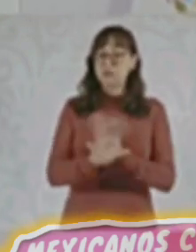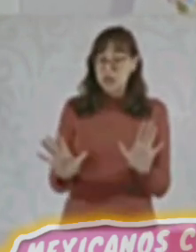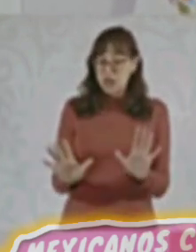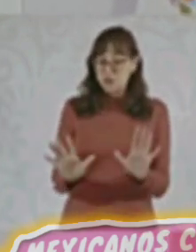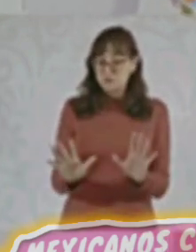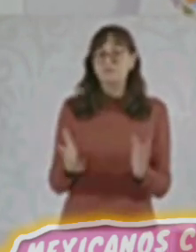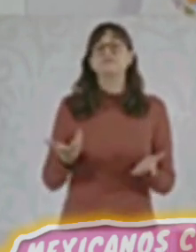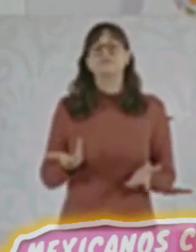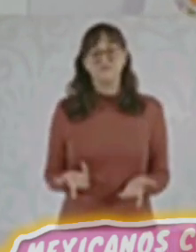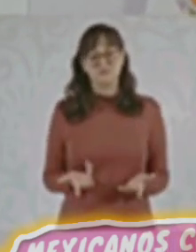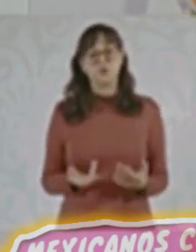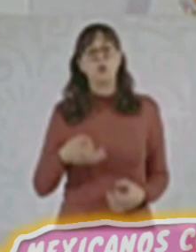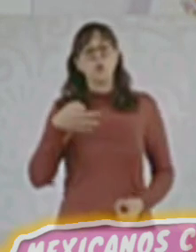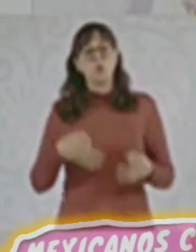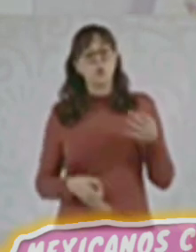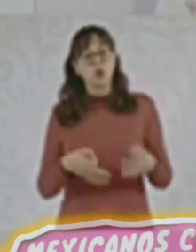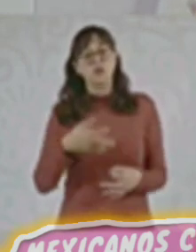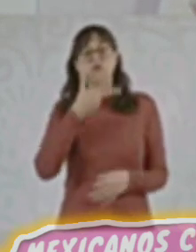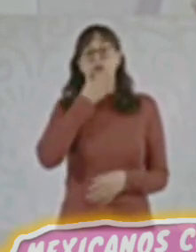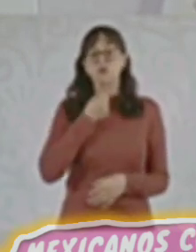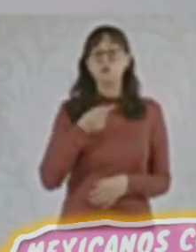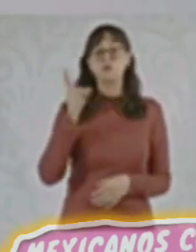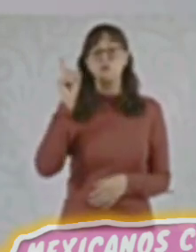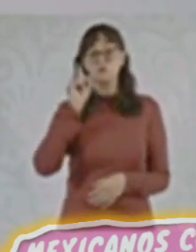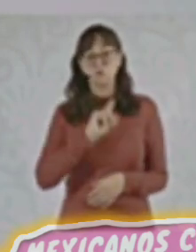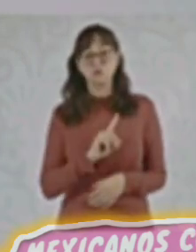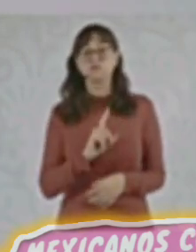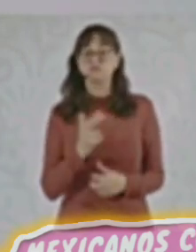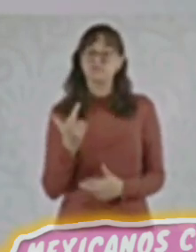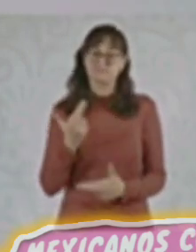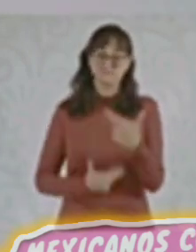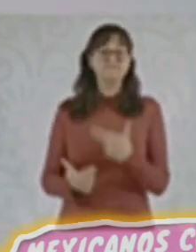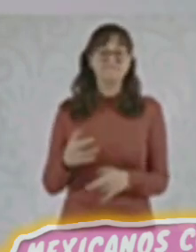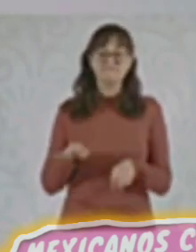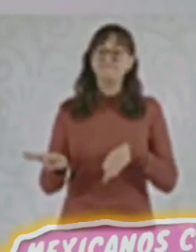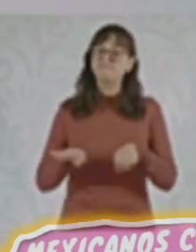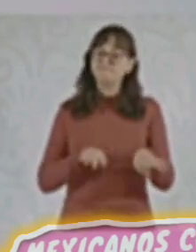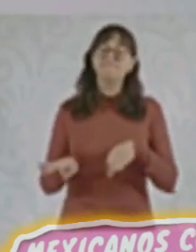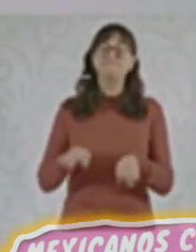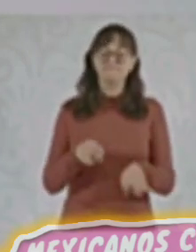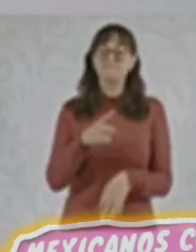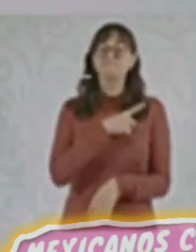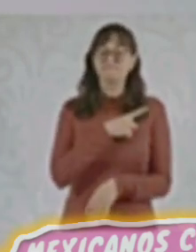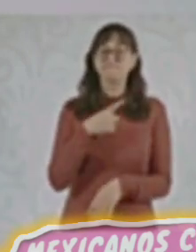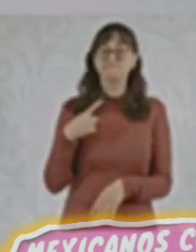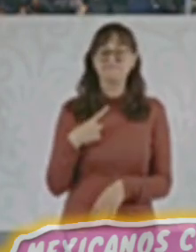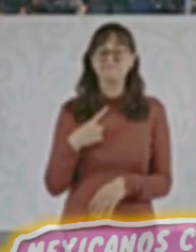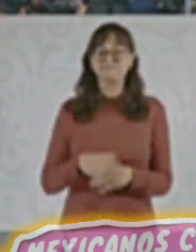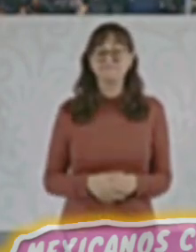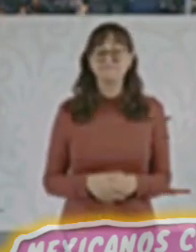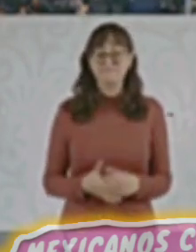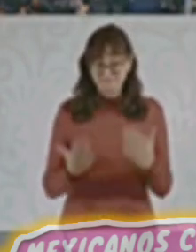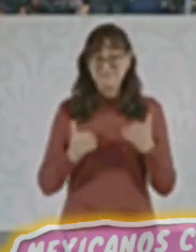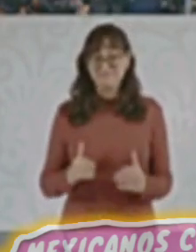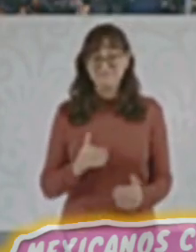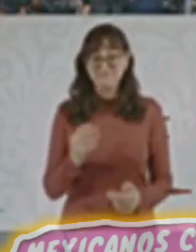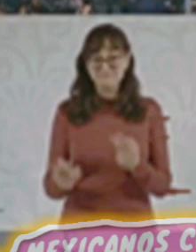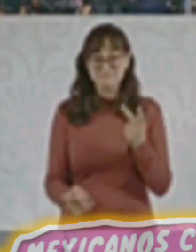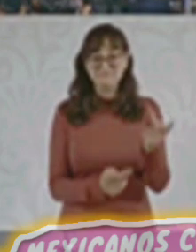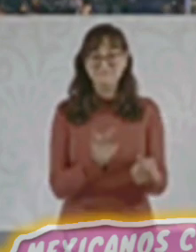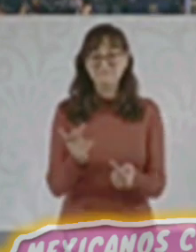decisión de que los jueces y juezas pues tienen que regresar a sus labores. Ahora sí vamos a las